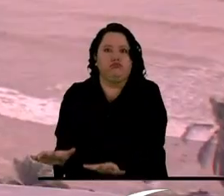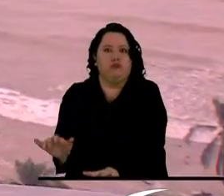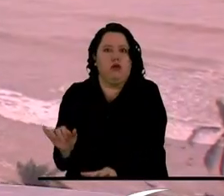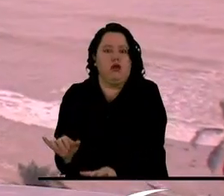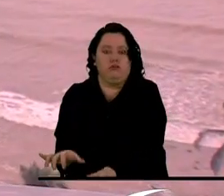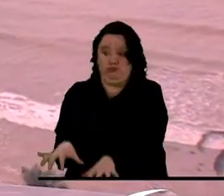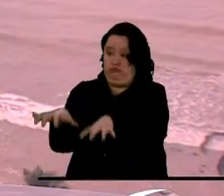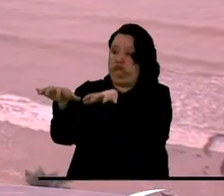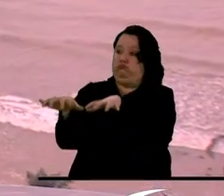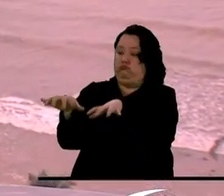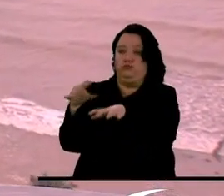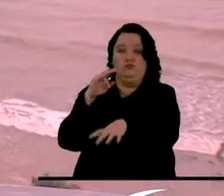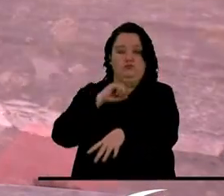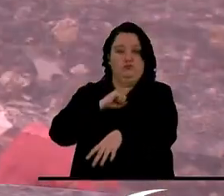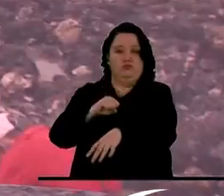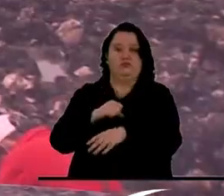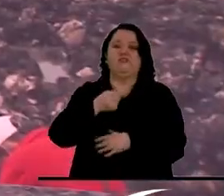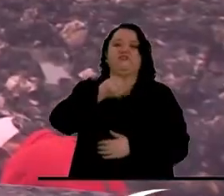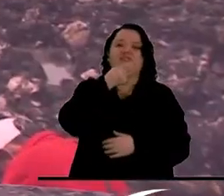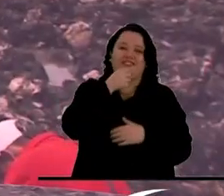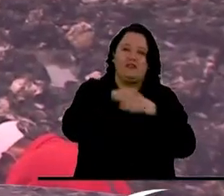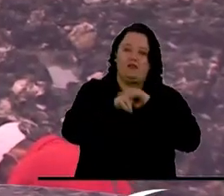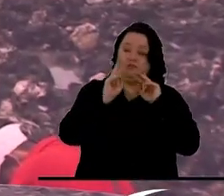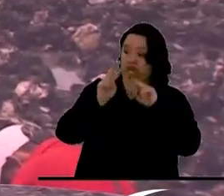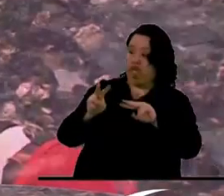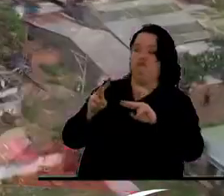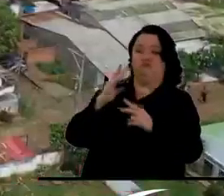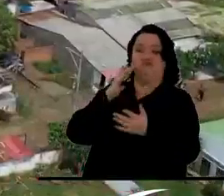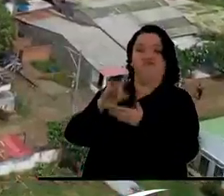años. Noticias Caracol fue testigo de este espectáculo.